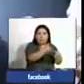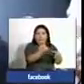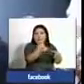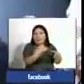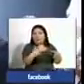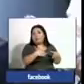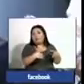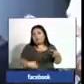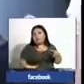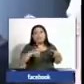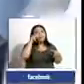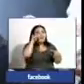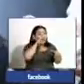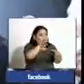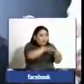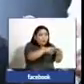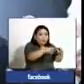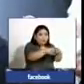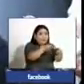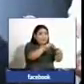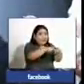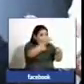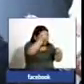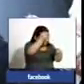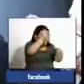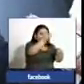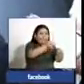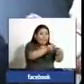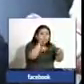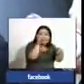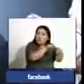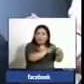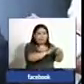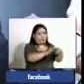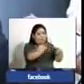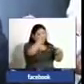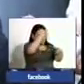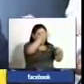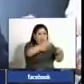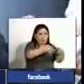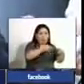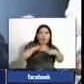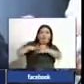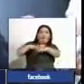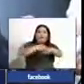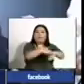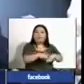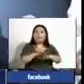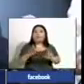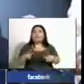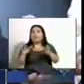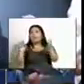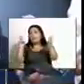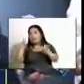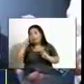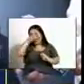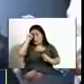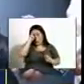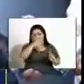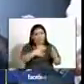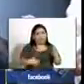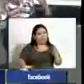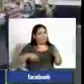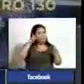el gabinete y en su momento quien es el único que tiene la voz autorizada para definir sobre el tema del trabajo es el presidente